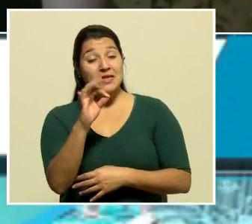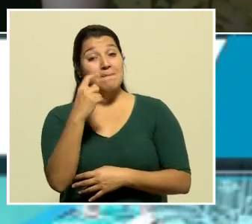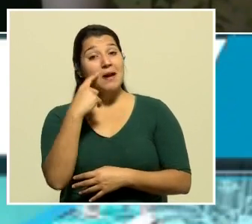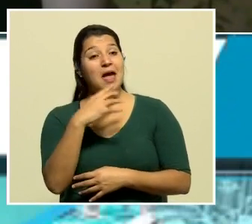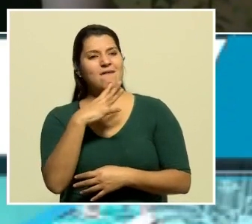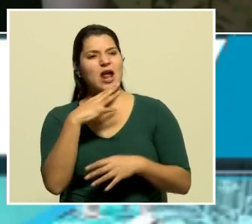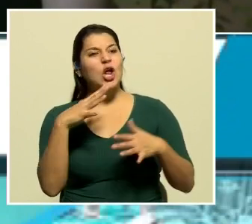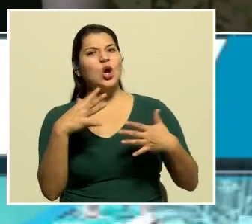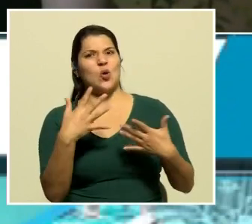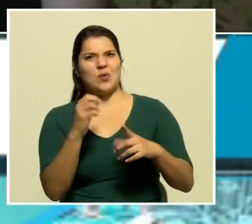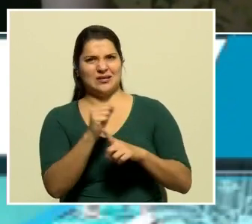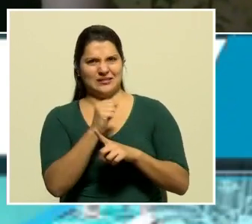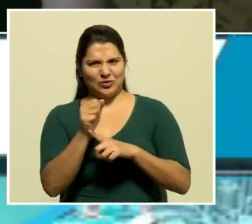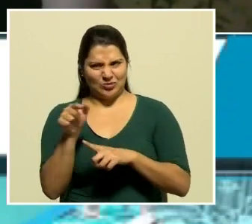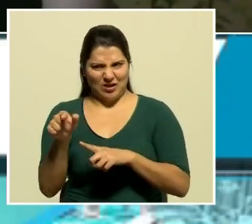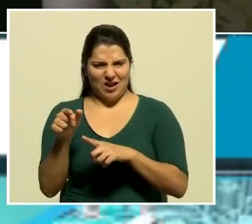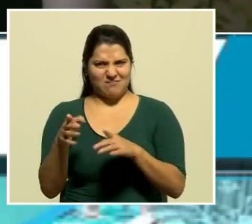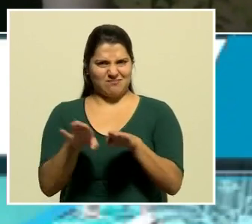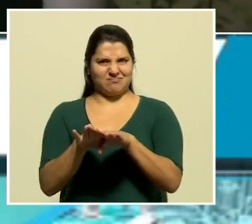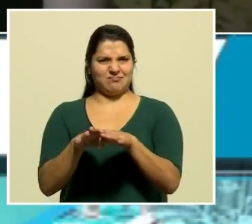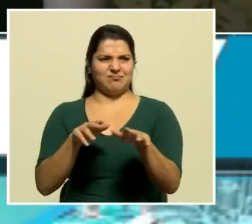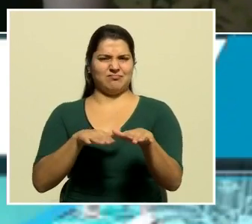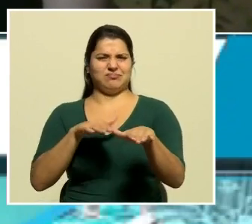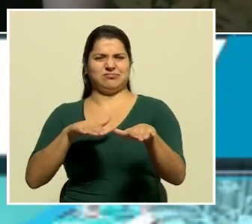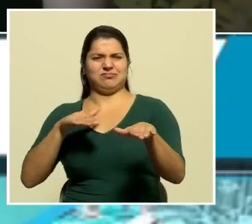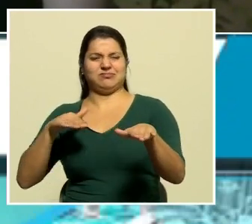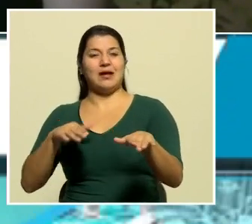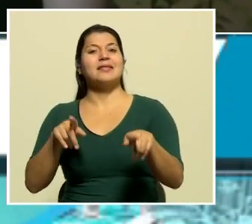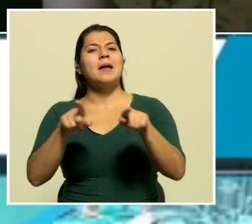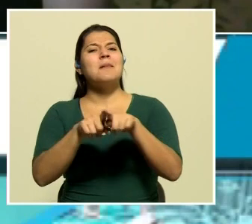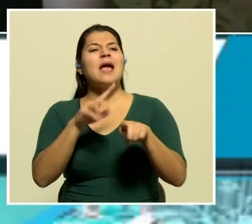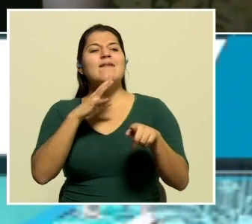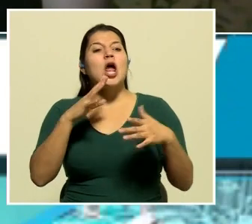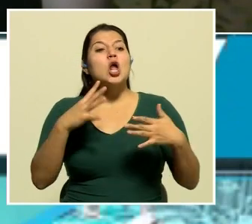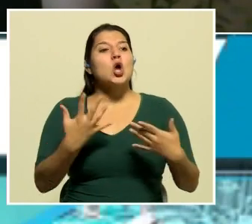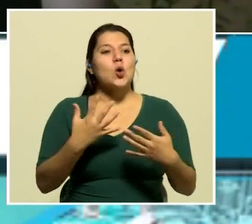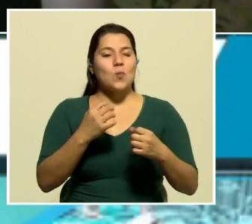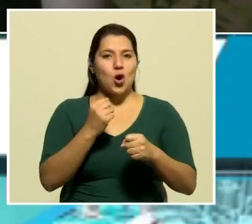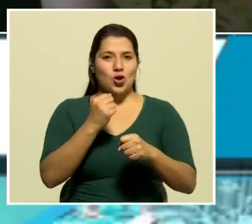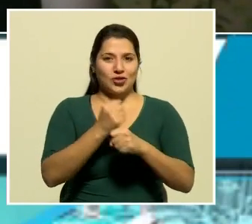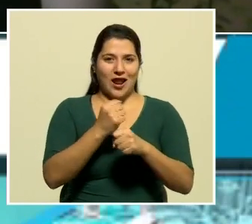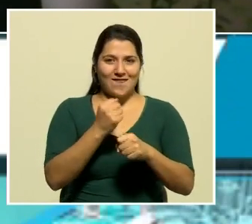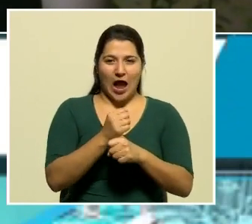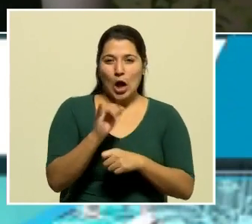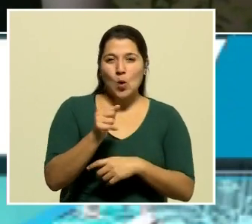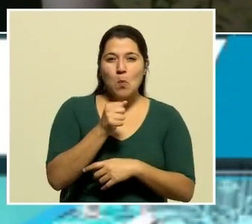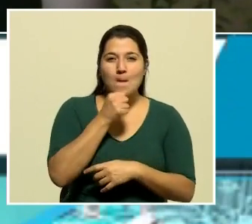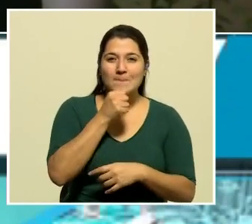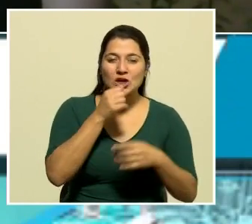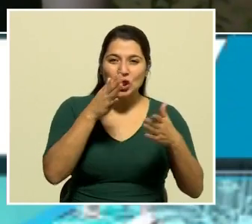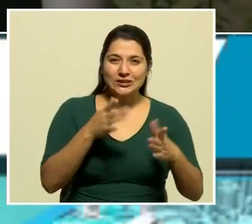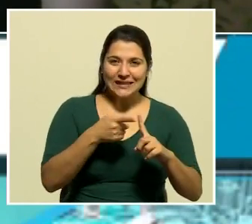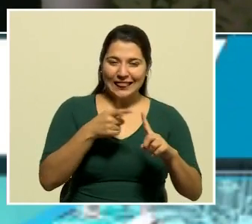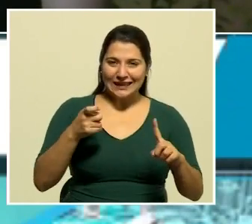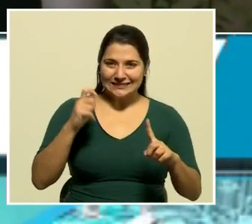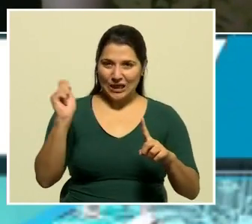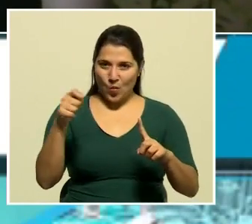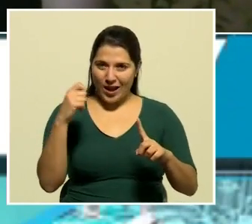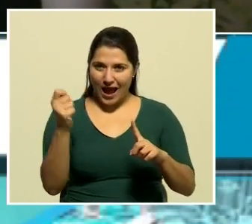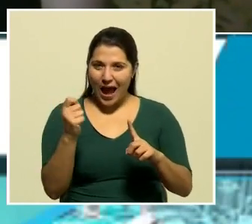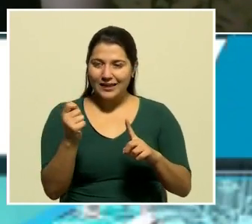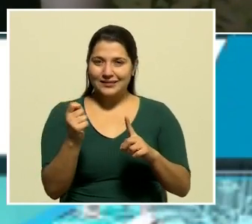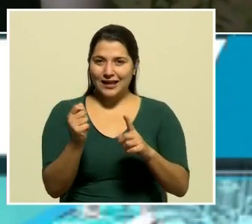y también para hablar de cómo se hace periodismo desde Guanacaste con aliento local y